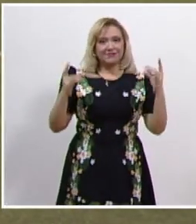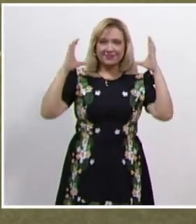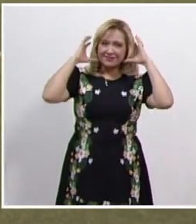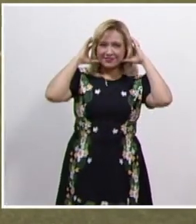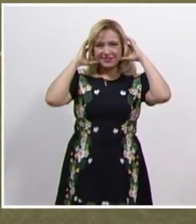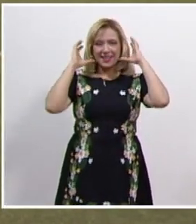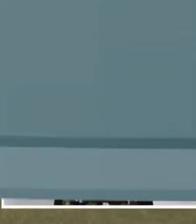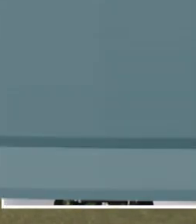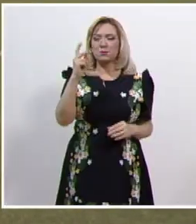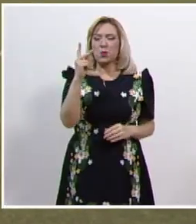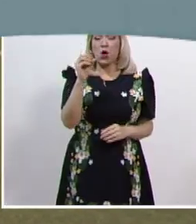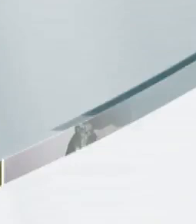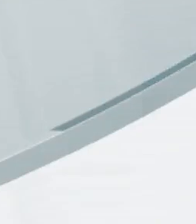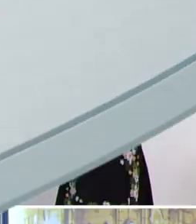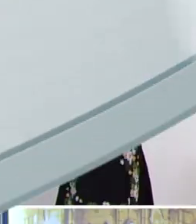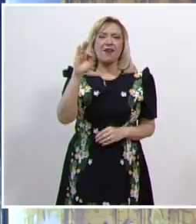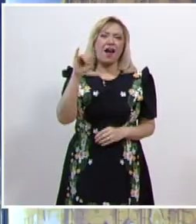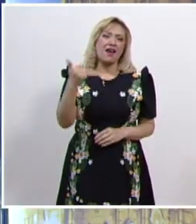Spotify.